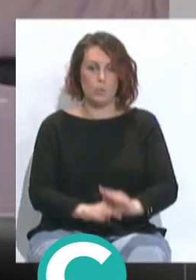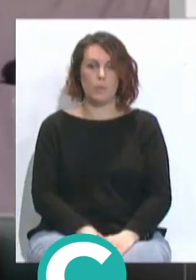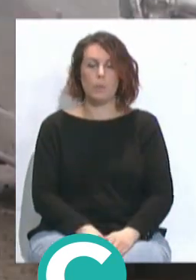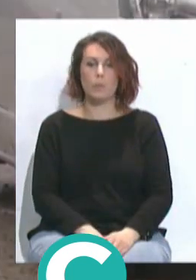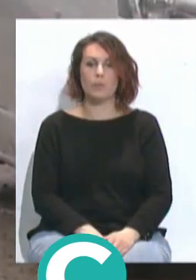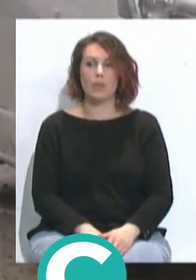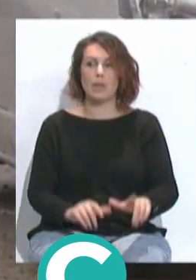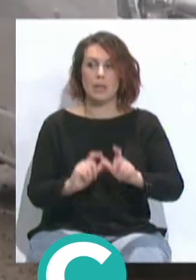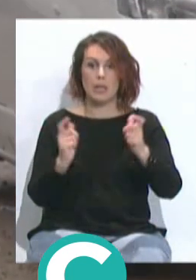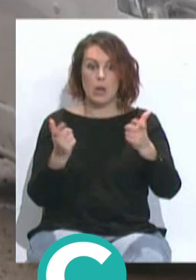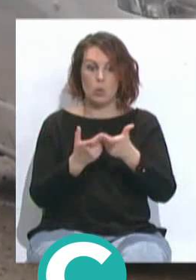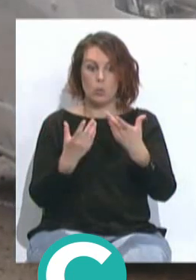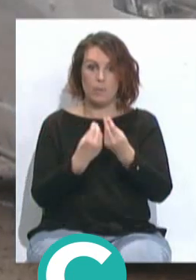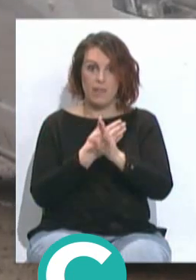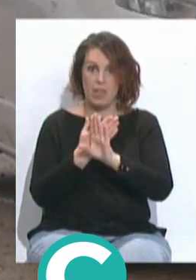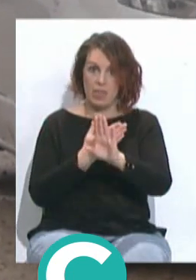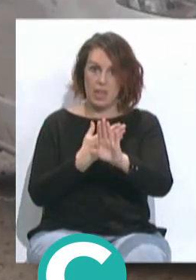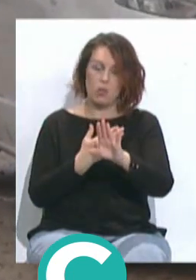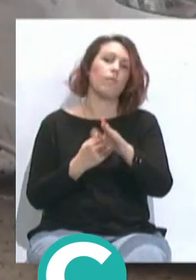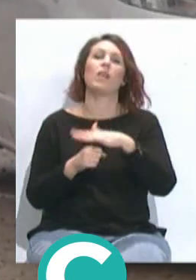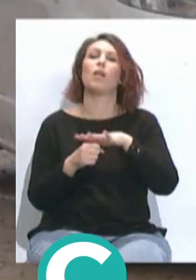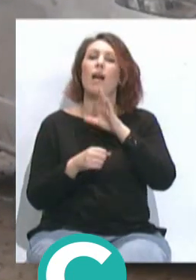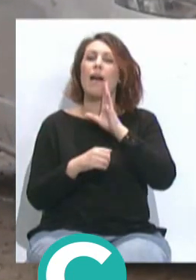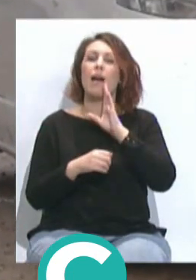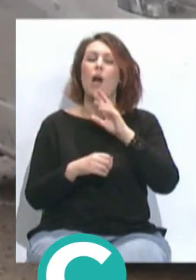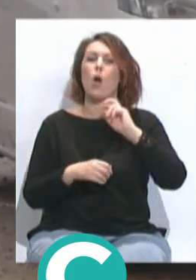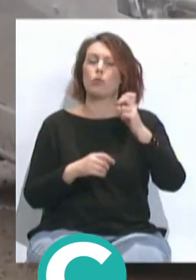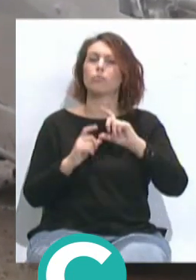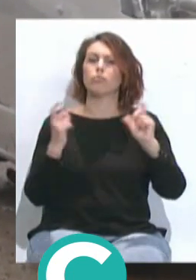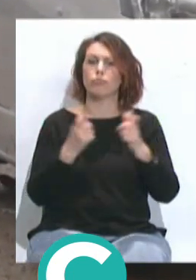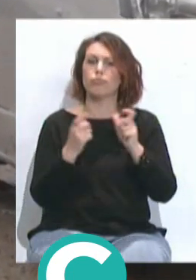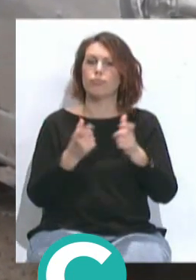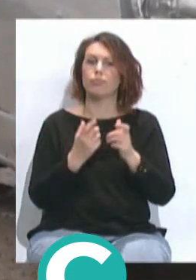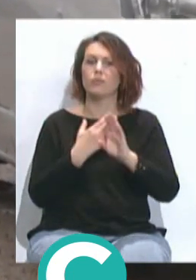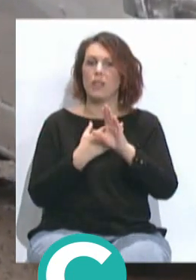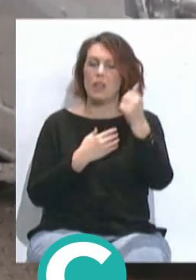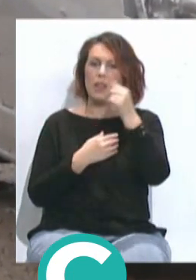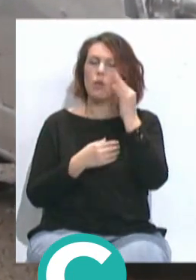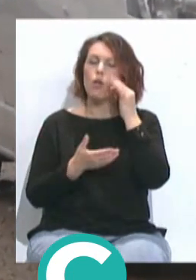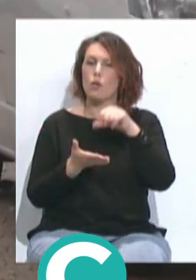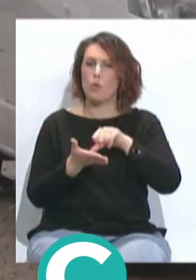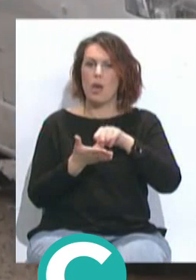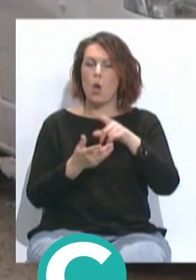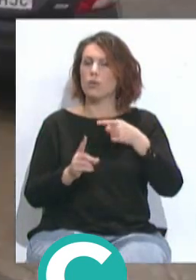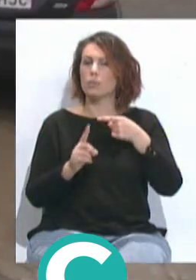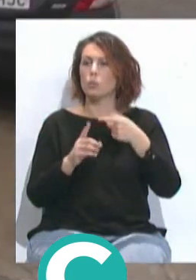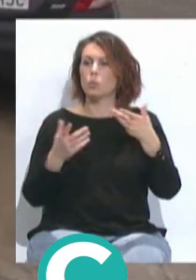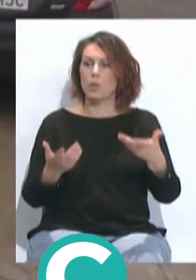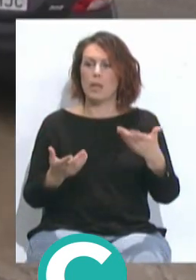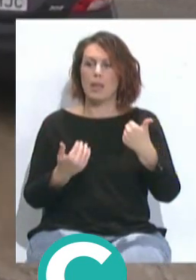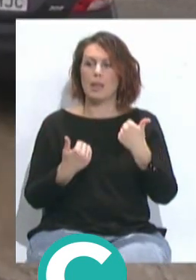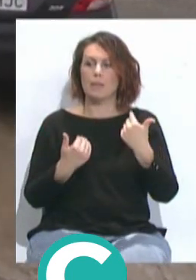A la reunión mantenida con los vecinos de Puntales se sumarán otros encuentros con vecinos y vecinas de la ciudad al objeto de